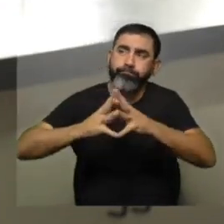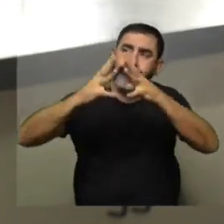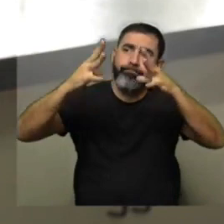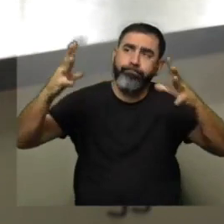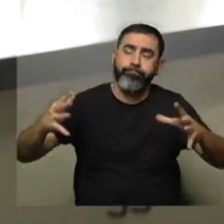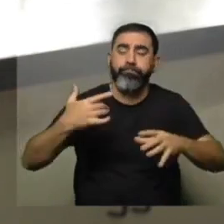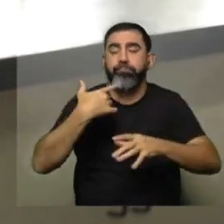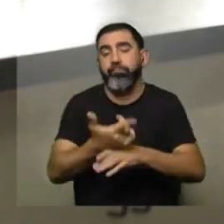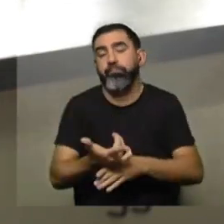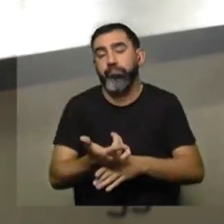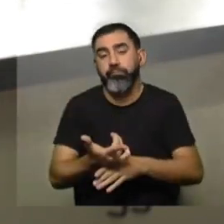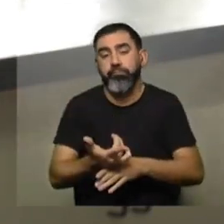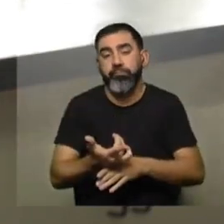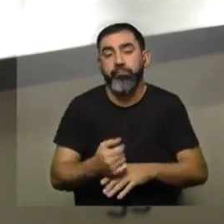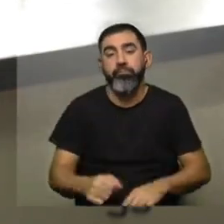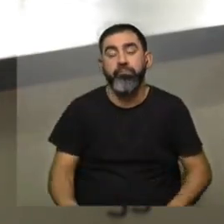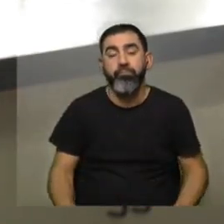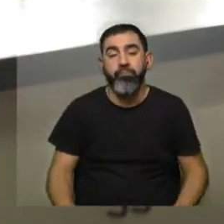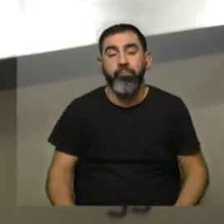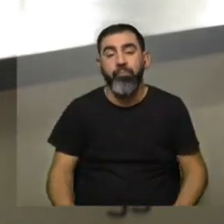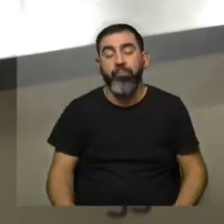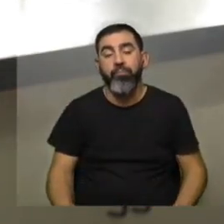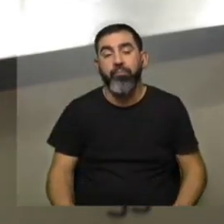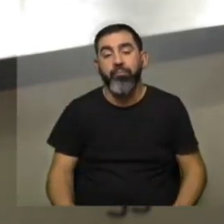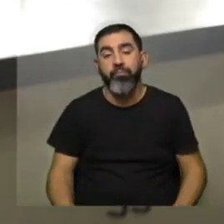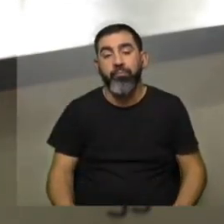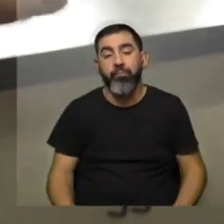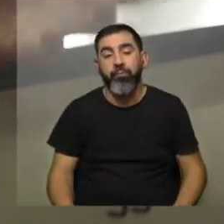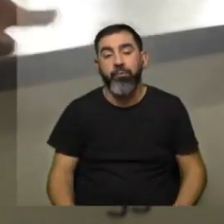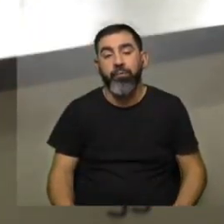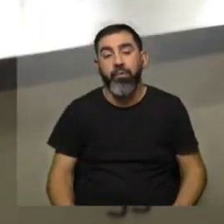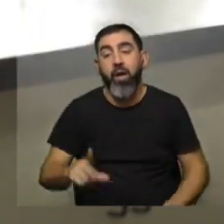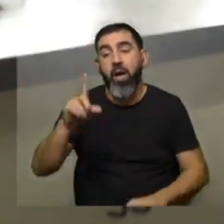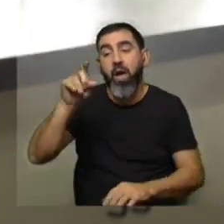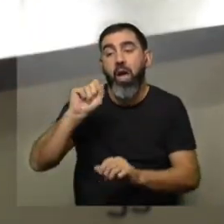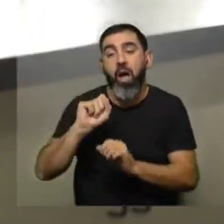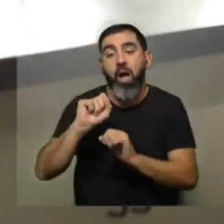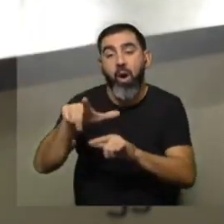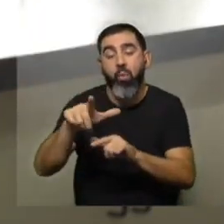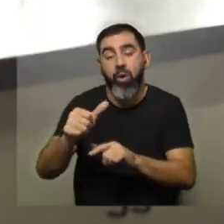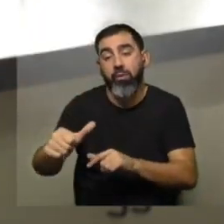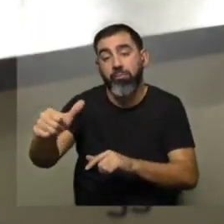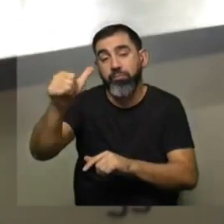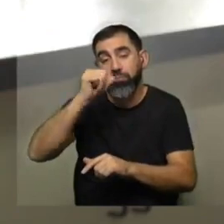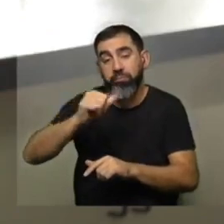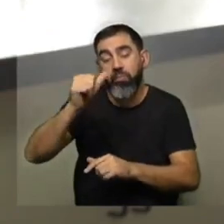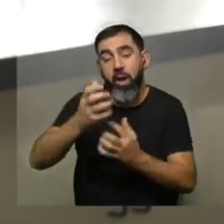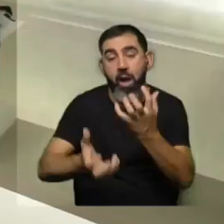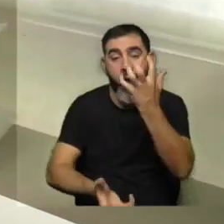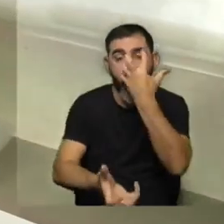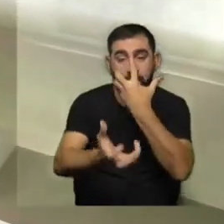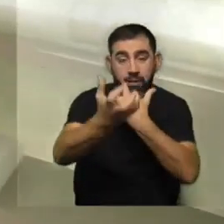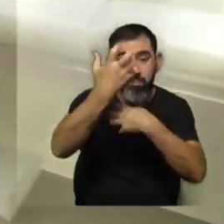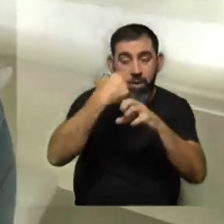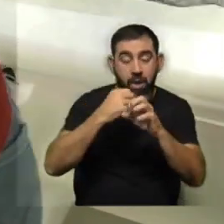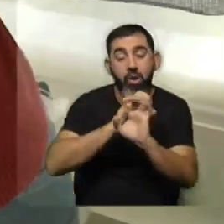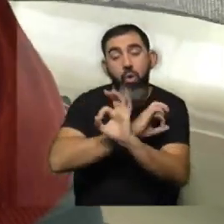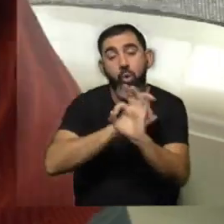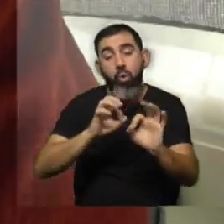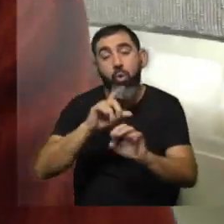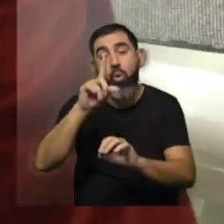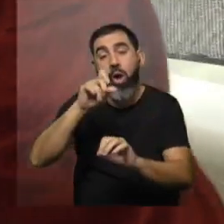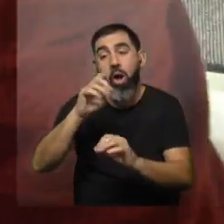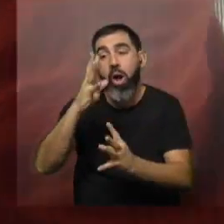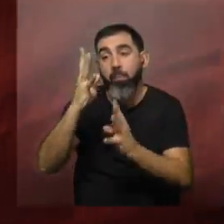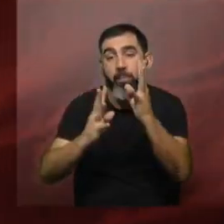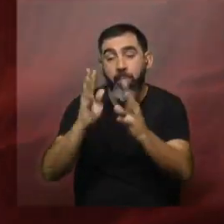como puede ser alimentar o, digamos, darles agua para beber a animales, por ejemplo, o regar